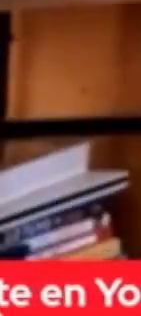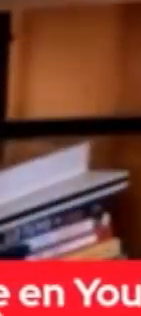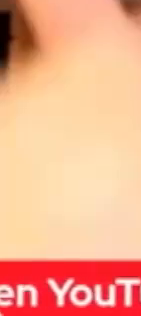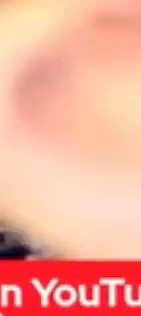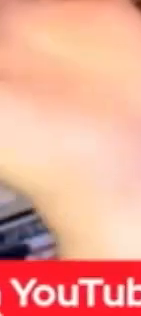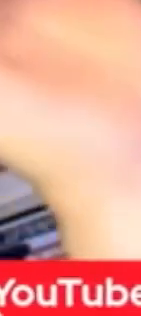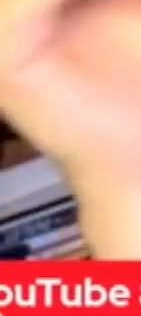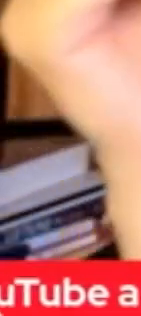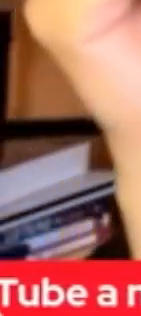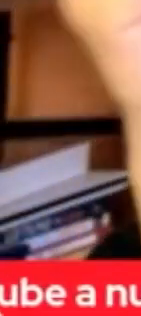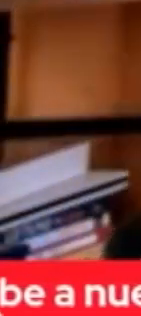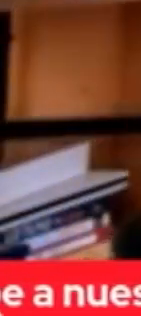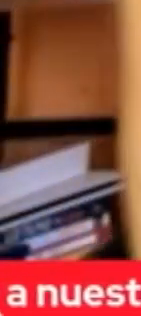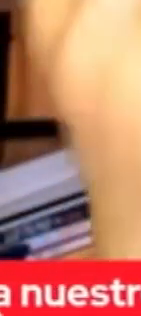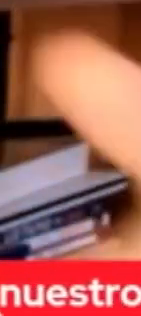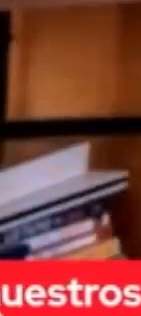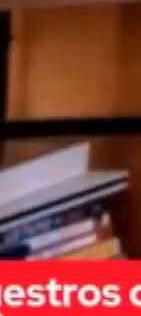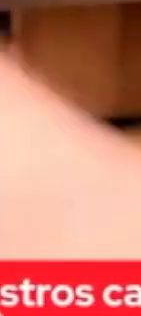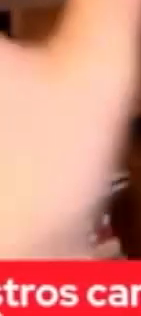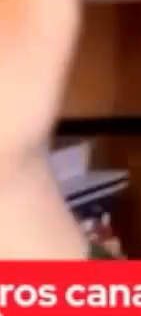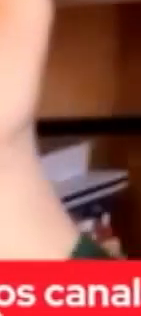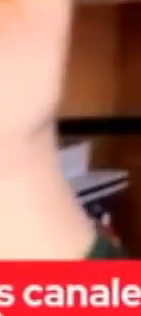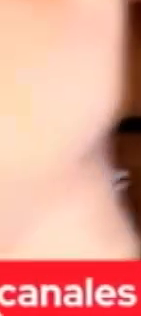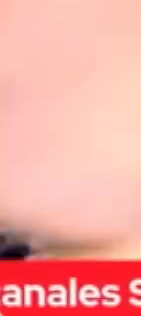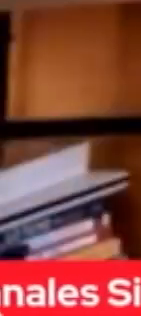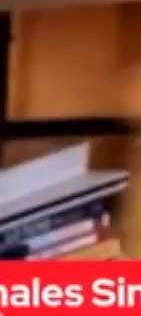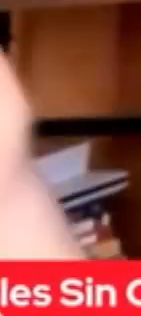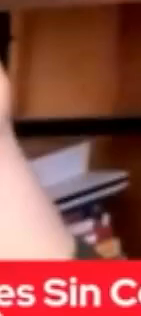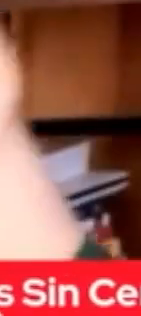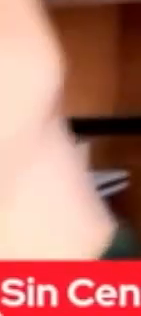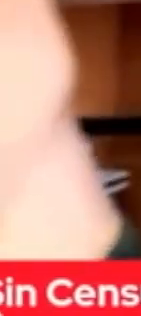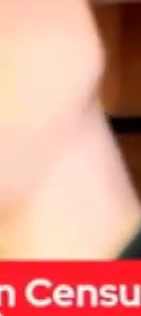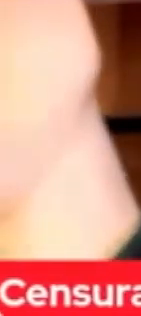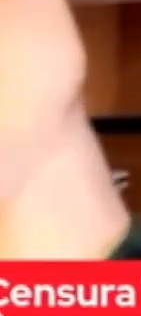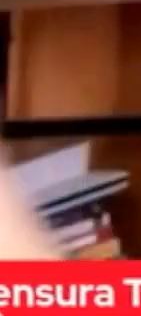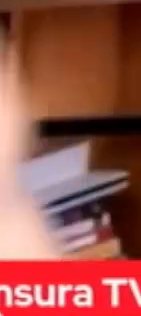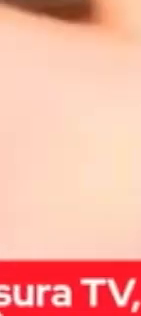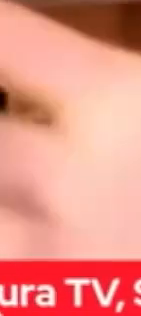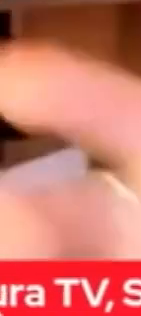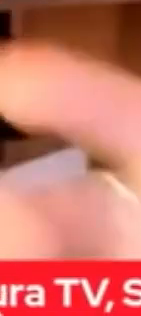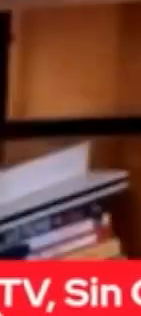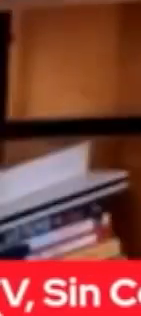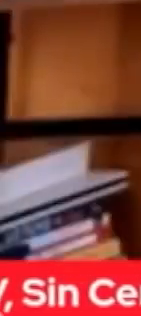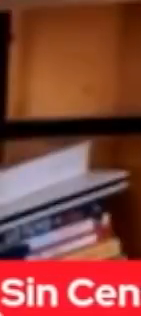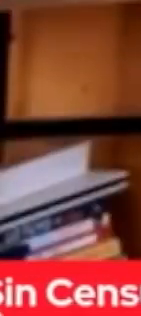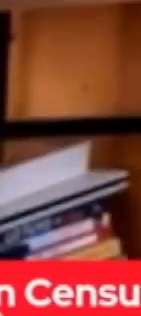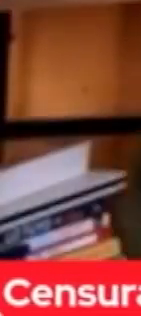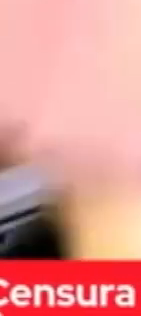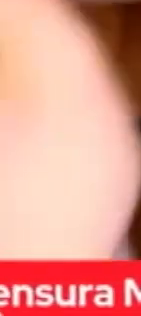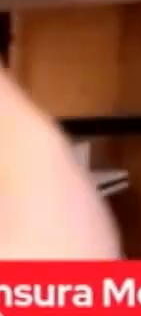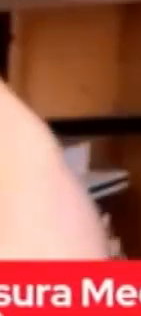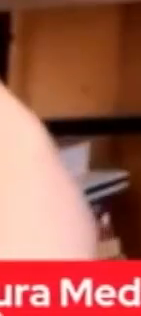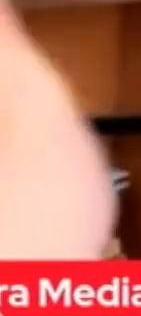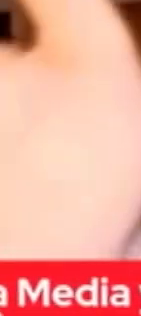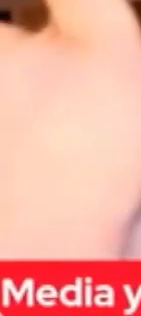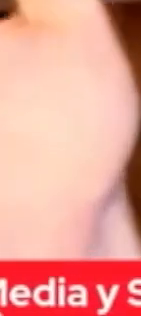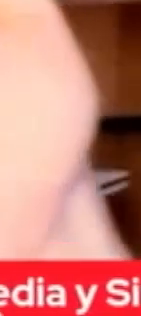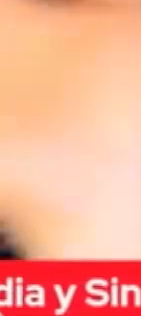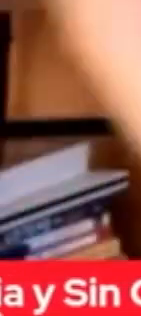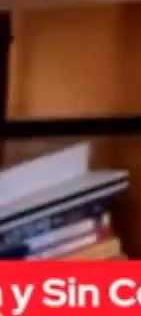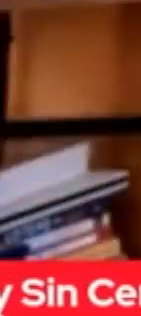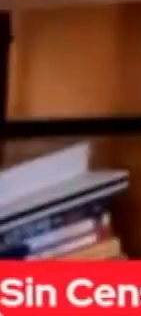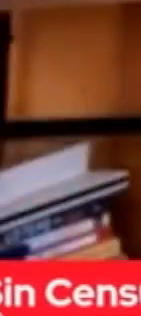feminicidios en este sexenio, se dieron cuenta de muchas cosas que pasaban las mujeres, nunca levantaron un dedo, nunca hicieron